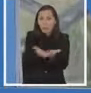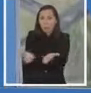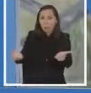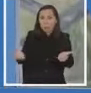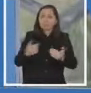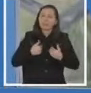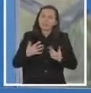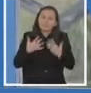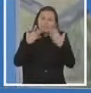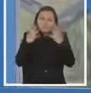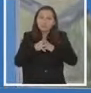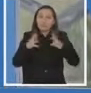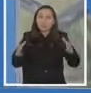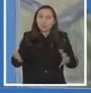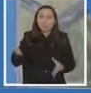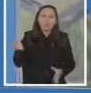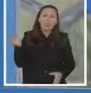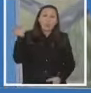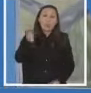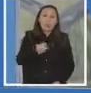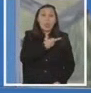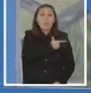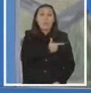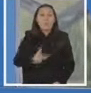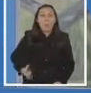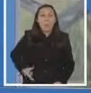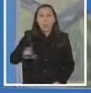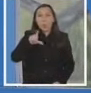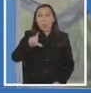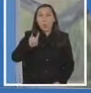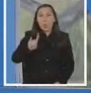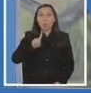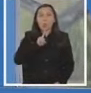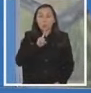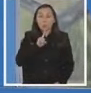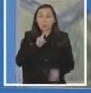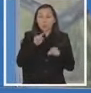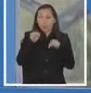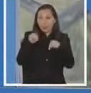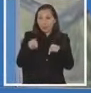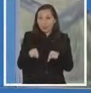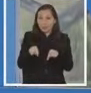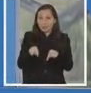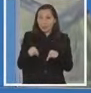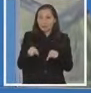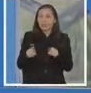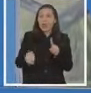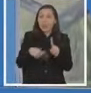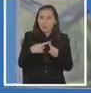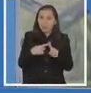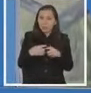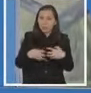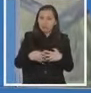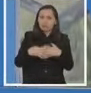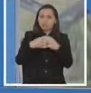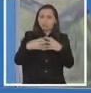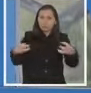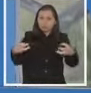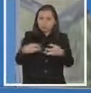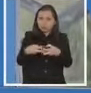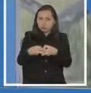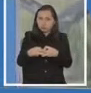y me alegro mucho lo que señala el presidente de la CUT, porque acá se está además fortaleciendo el